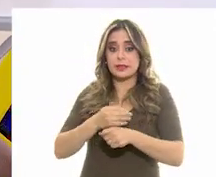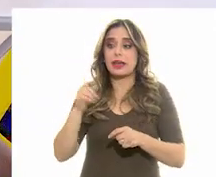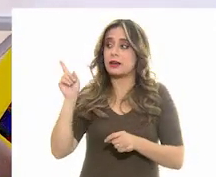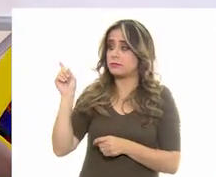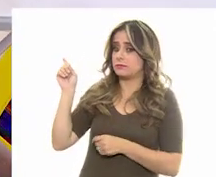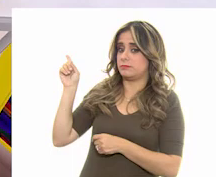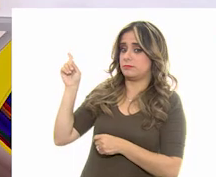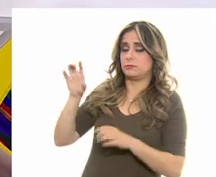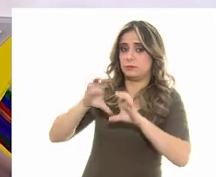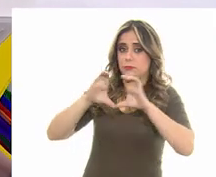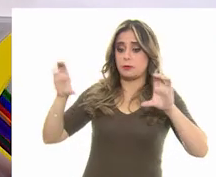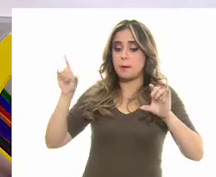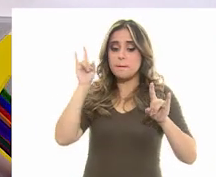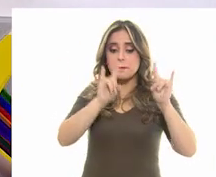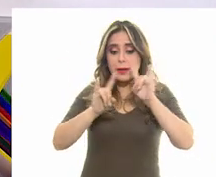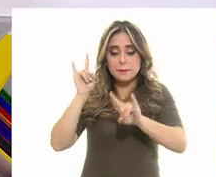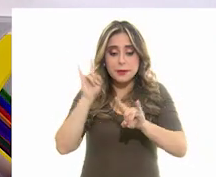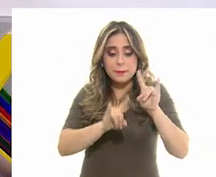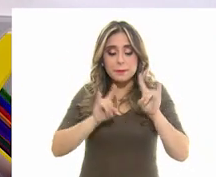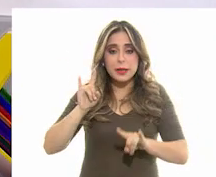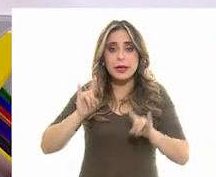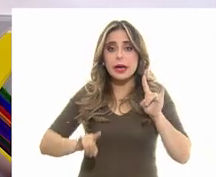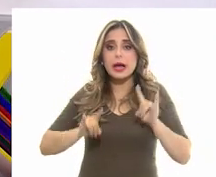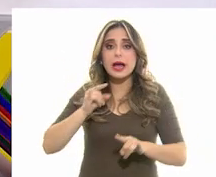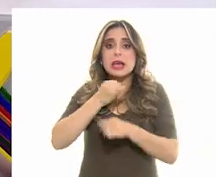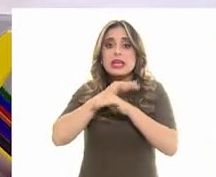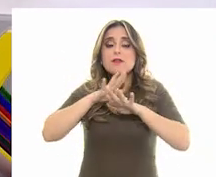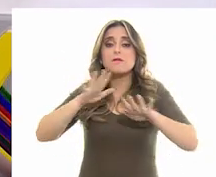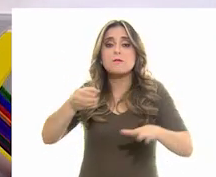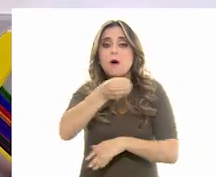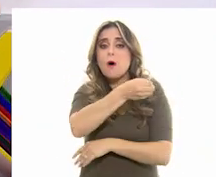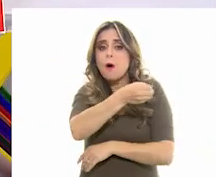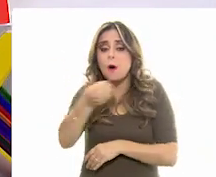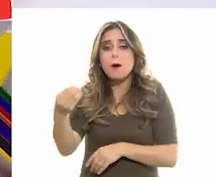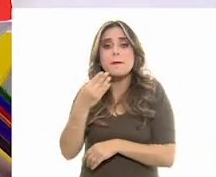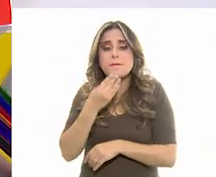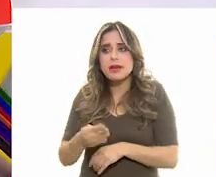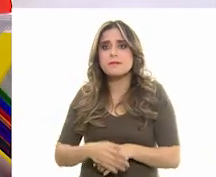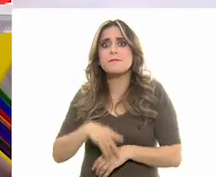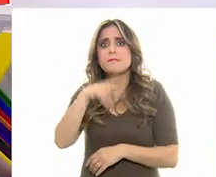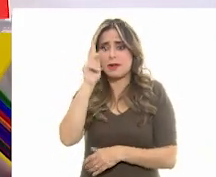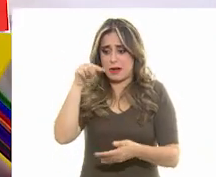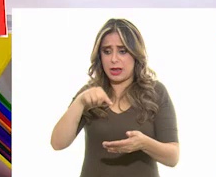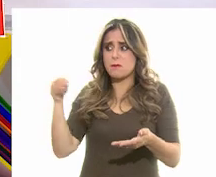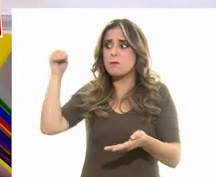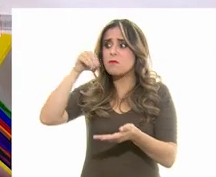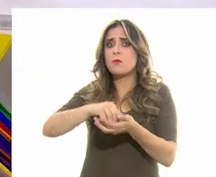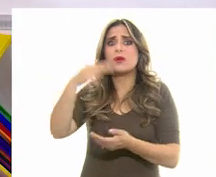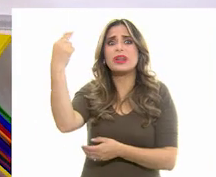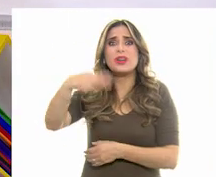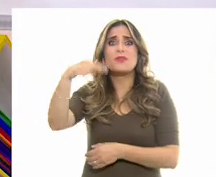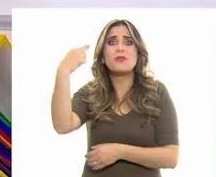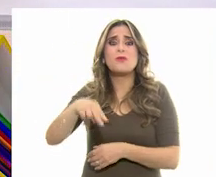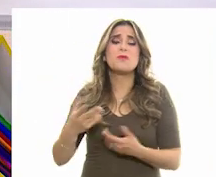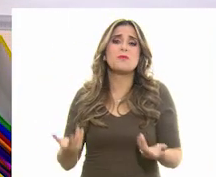pegado, pero debemos de ponerle un nombre a nuestro álbum. Y